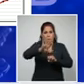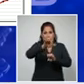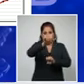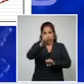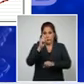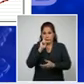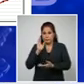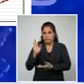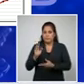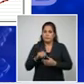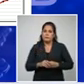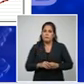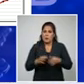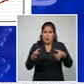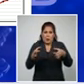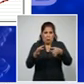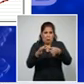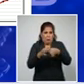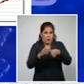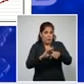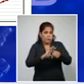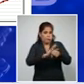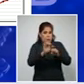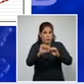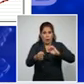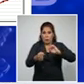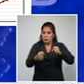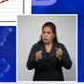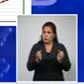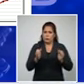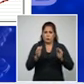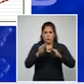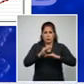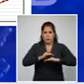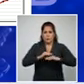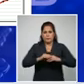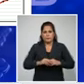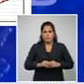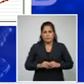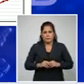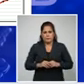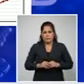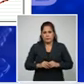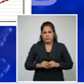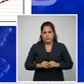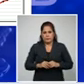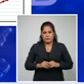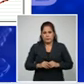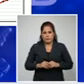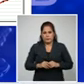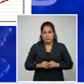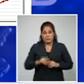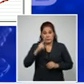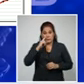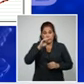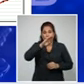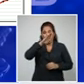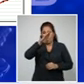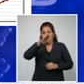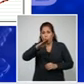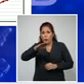no logra disminuir el número de casos que se diagnostican, se puede ver en la curva, y como también